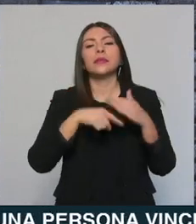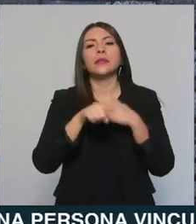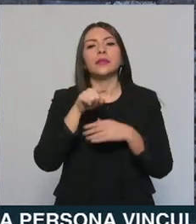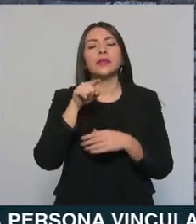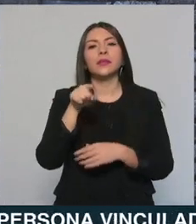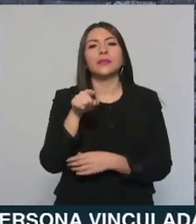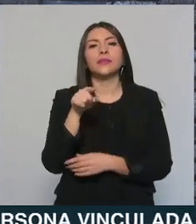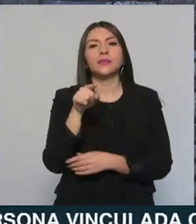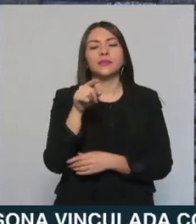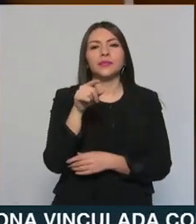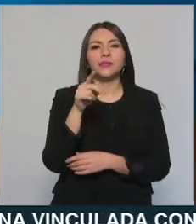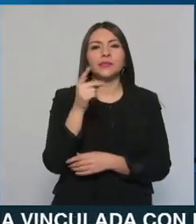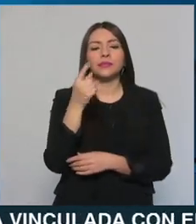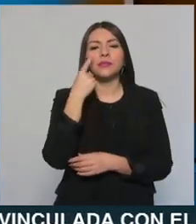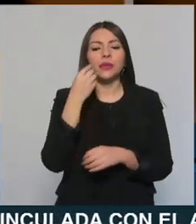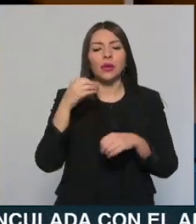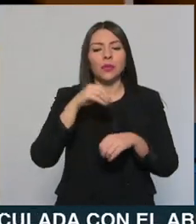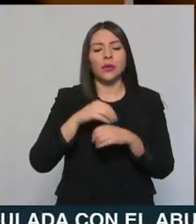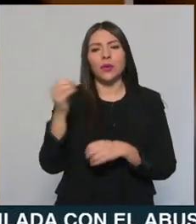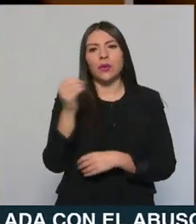Capitalino. Aquí está la historia.